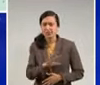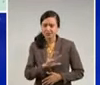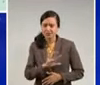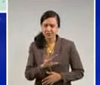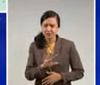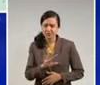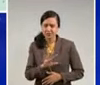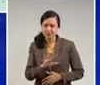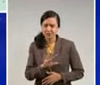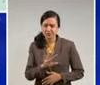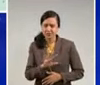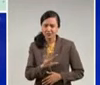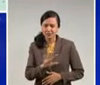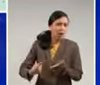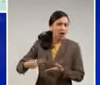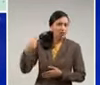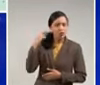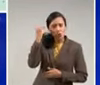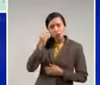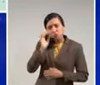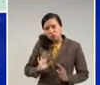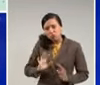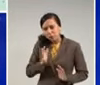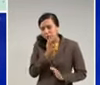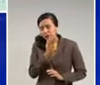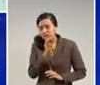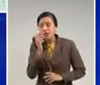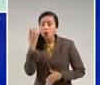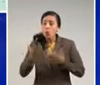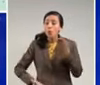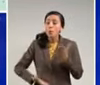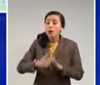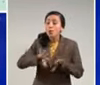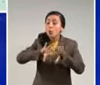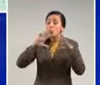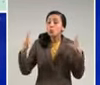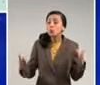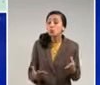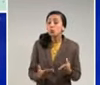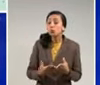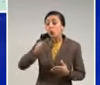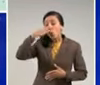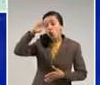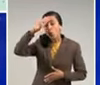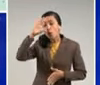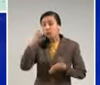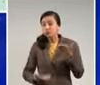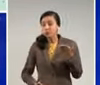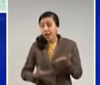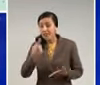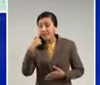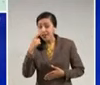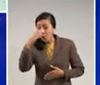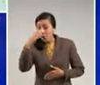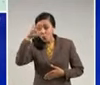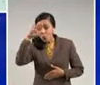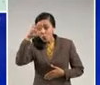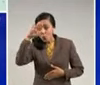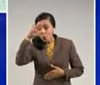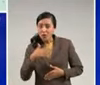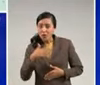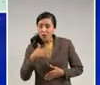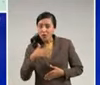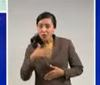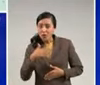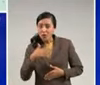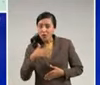semana anterior, cuando lo comparamos con el mundo, realmente Cuba aparece en el primer